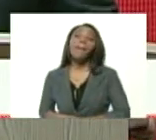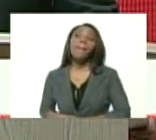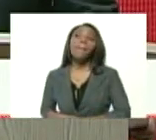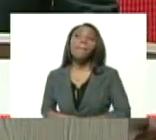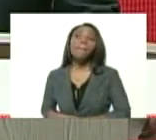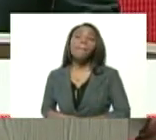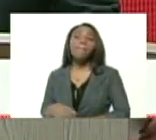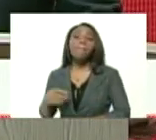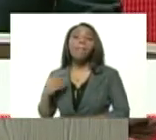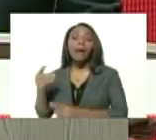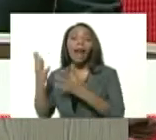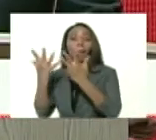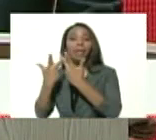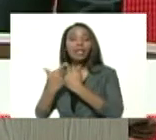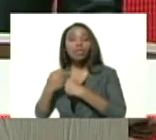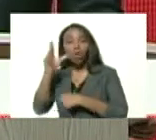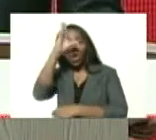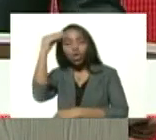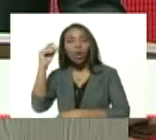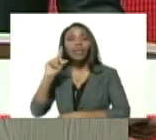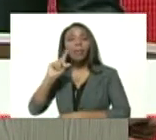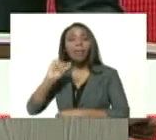Trump y para Juan Guaidó.